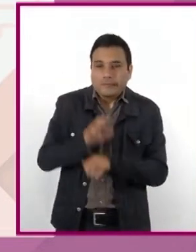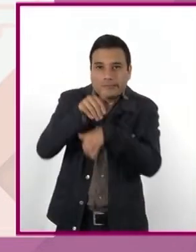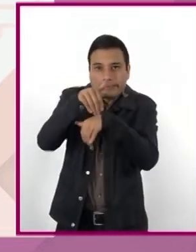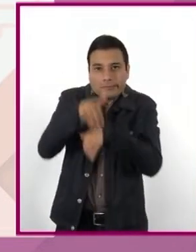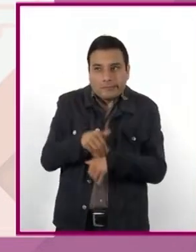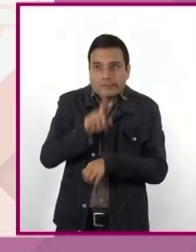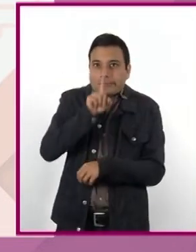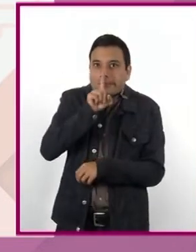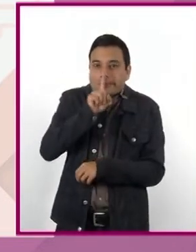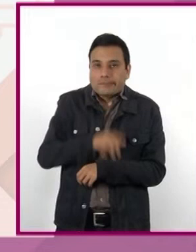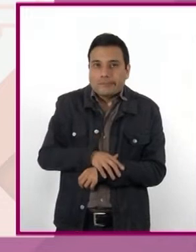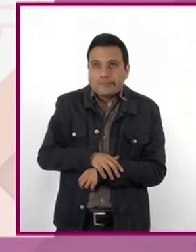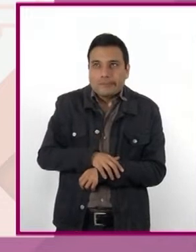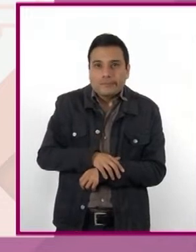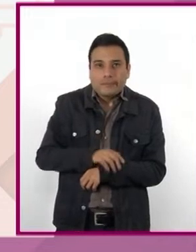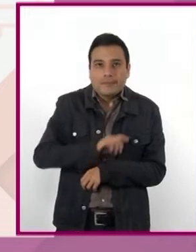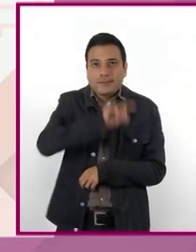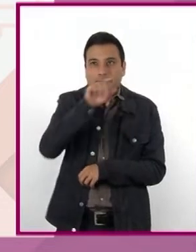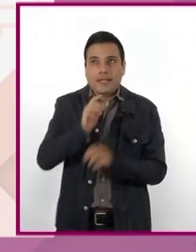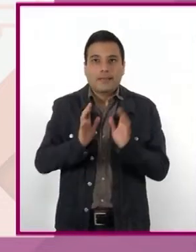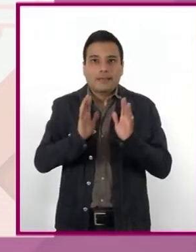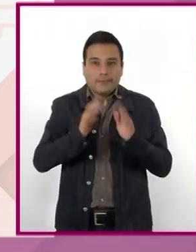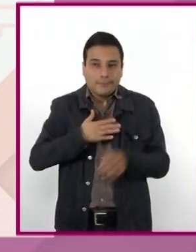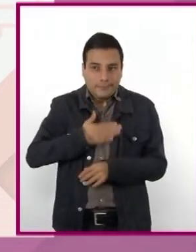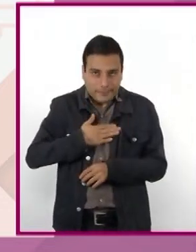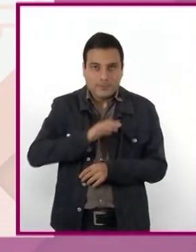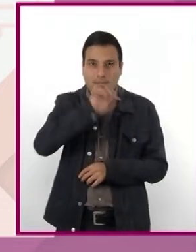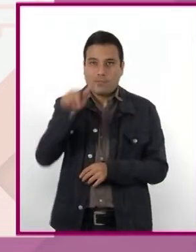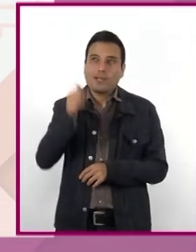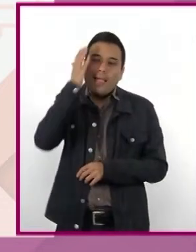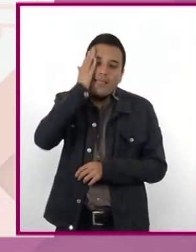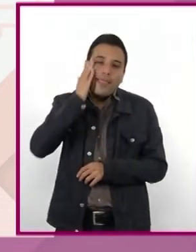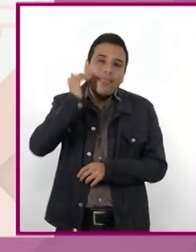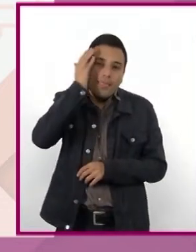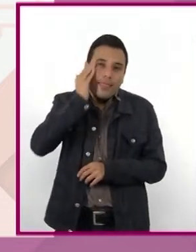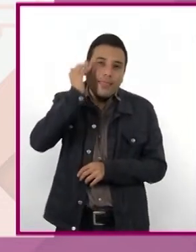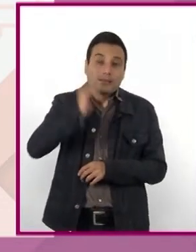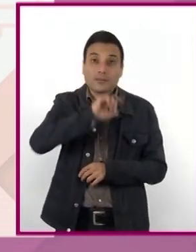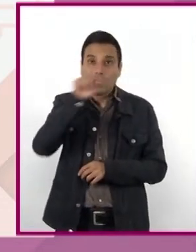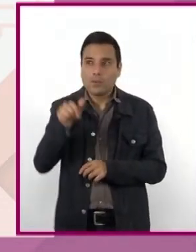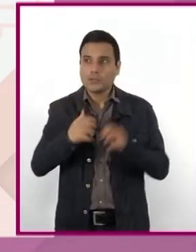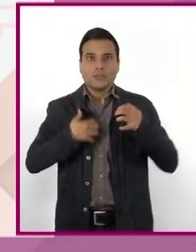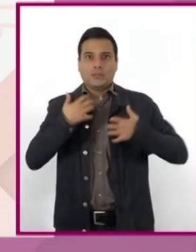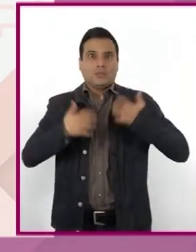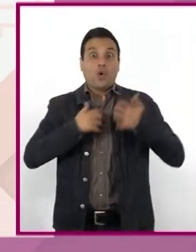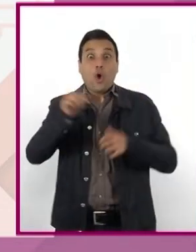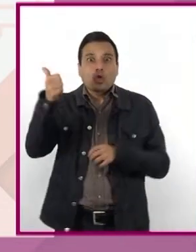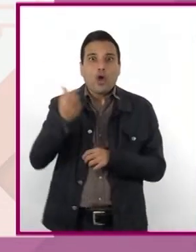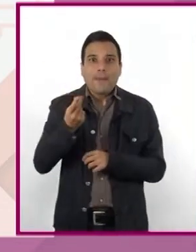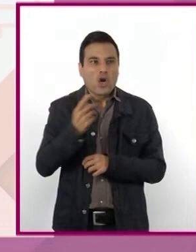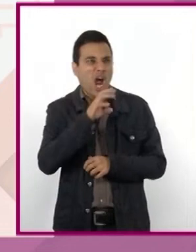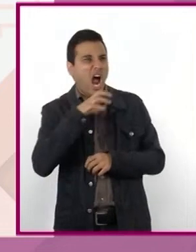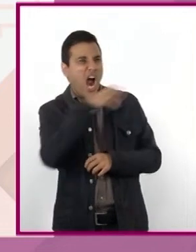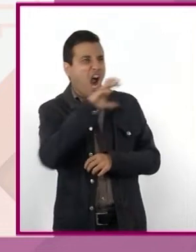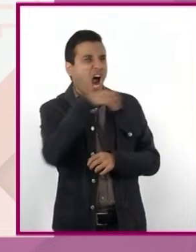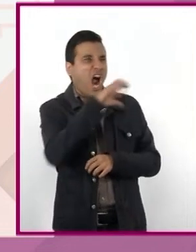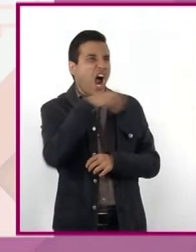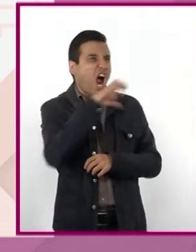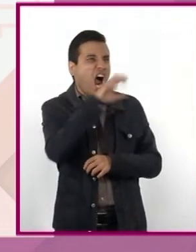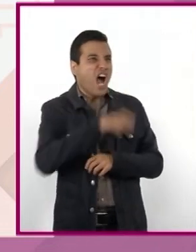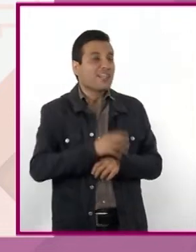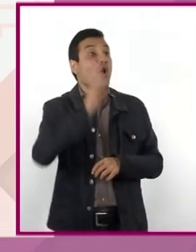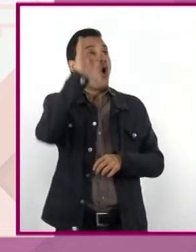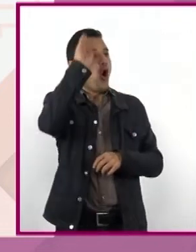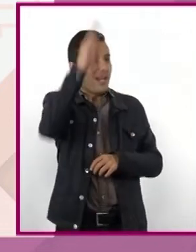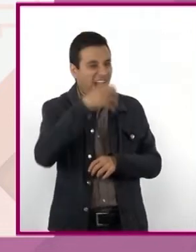poder tener más caricias sagradas. De pronto, ¡estrés! Escuchó otro perro. Le ladró para